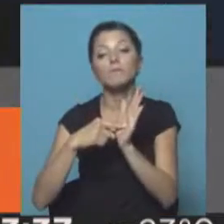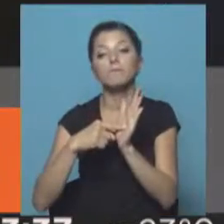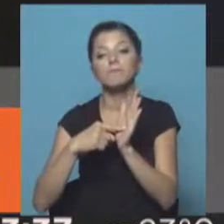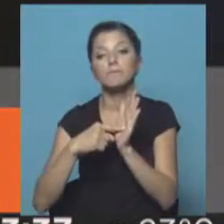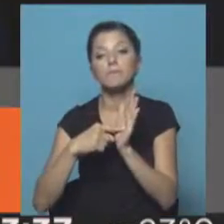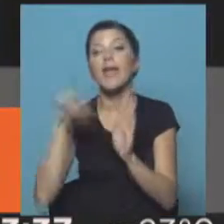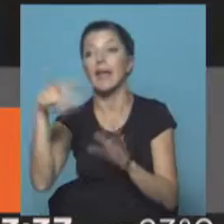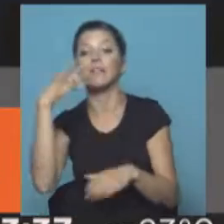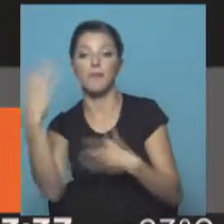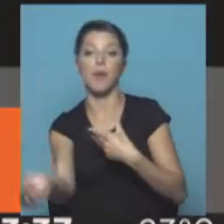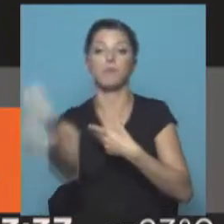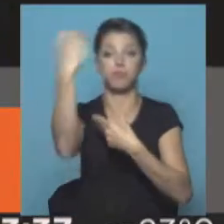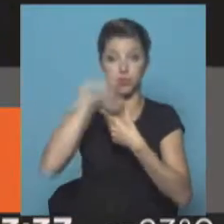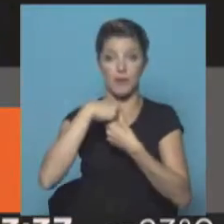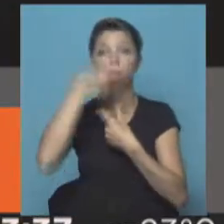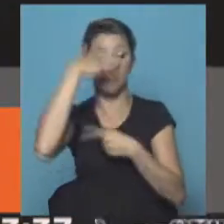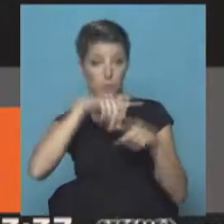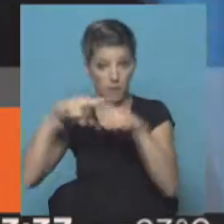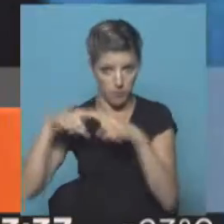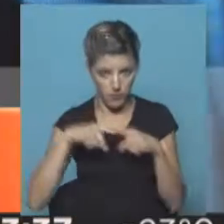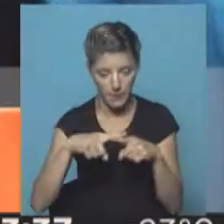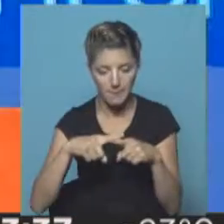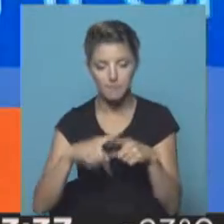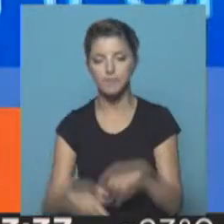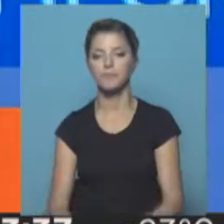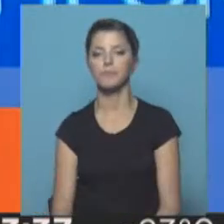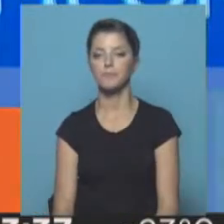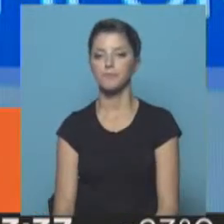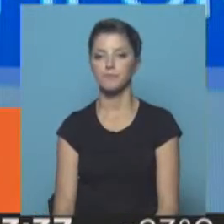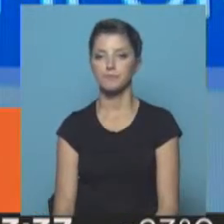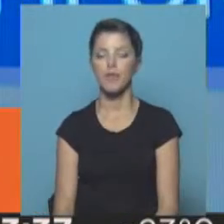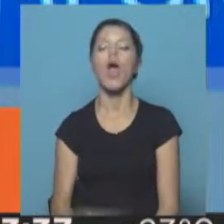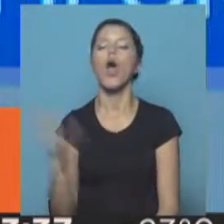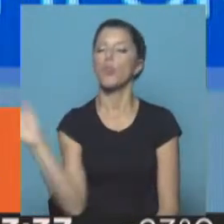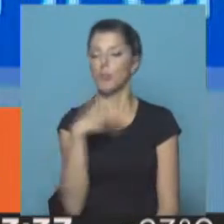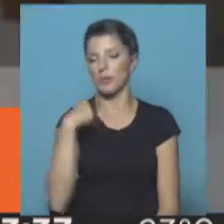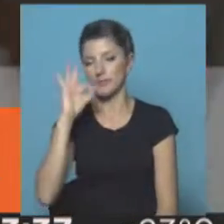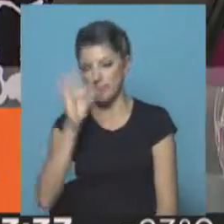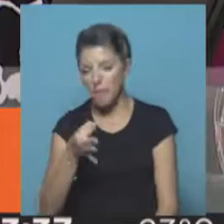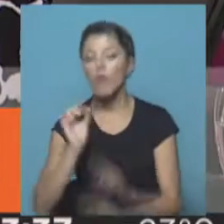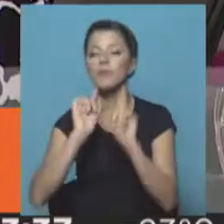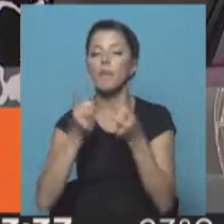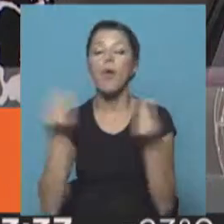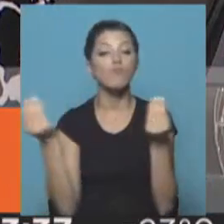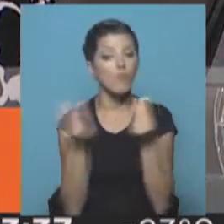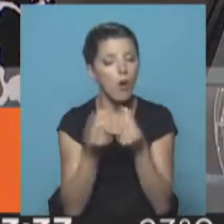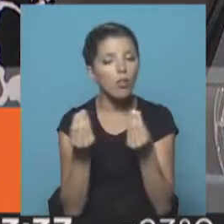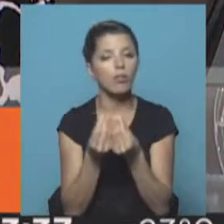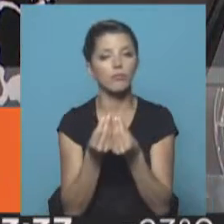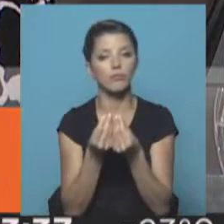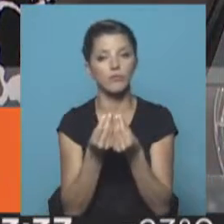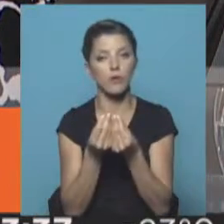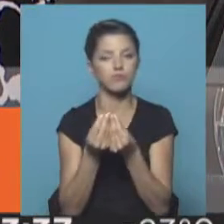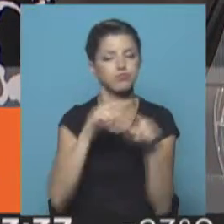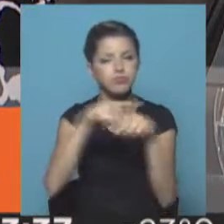que ingrese y después plantee la discusión adentro. Como sabemos que también hay muchas dificultades y muchas